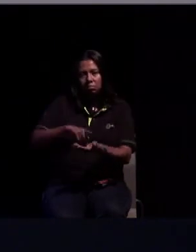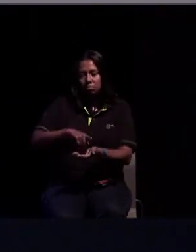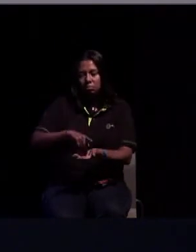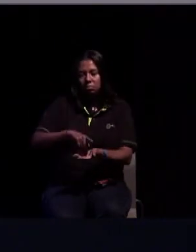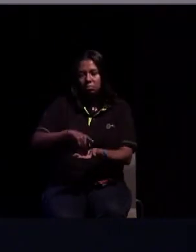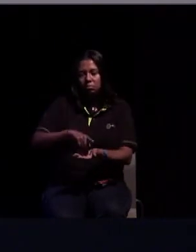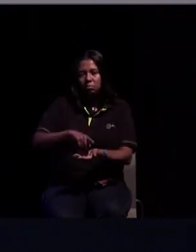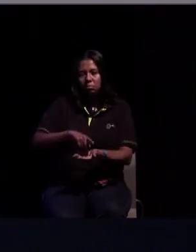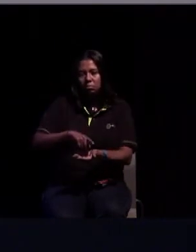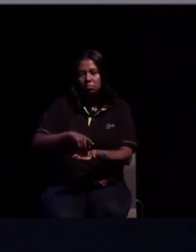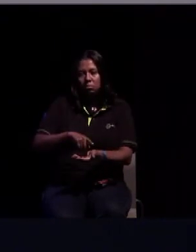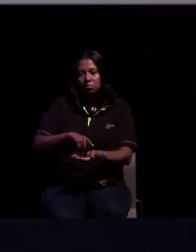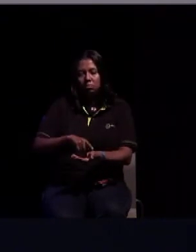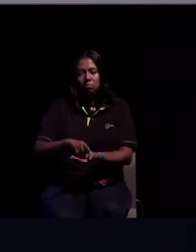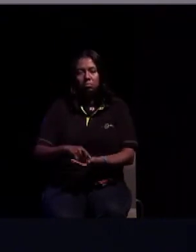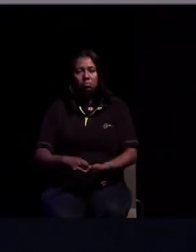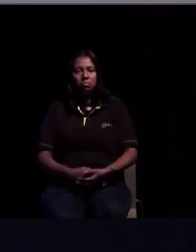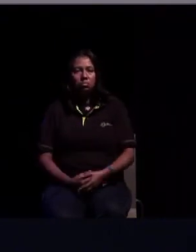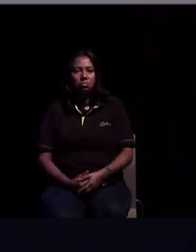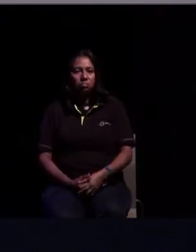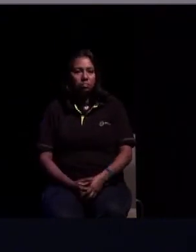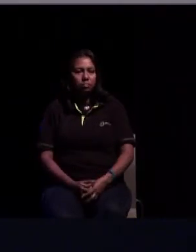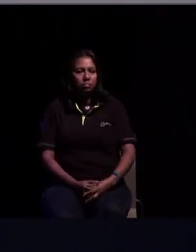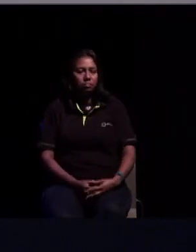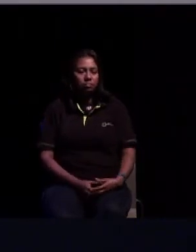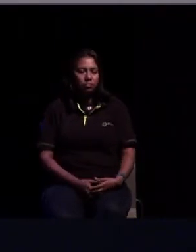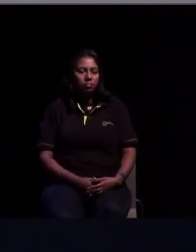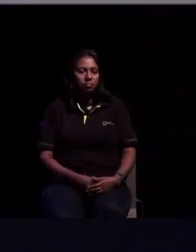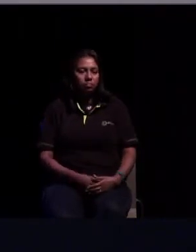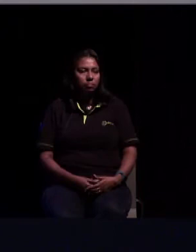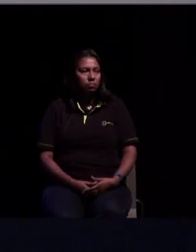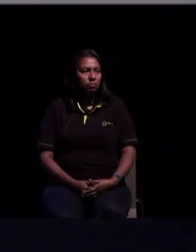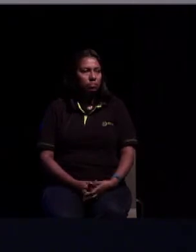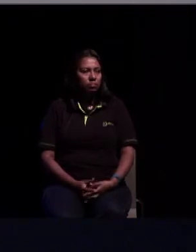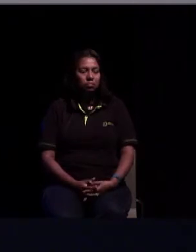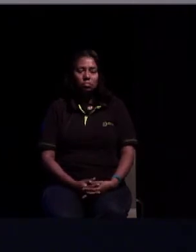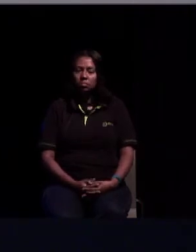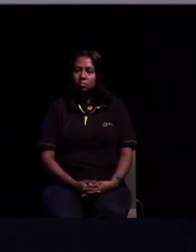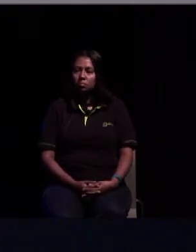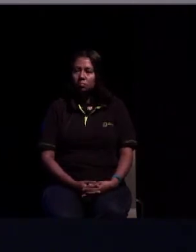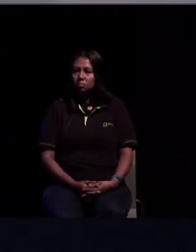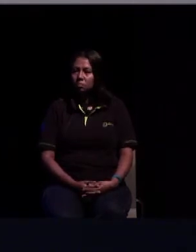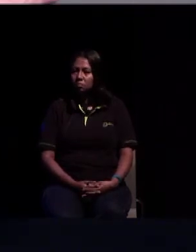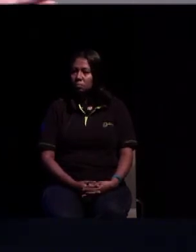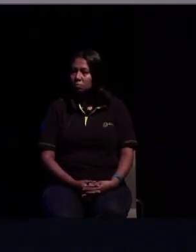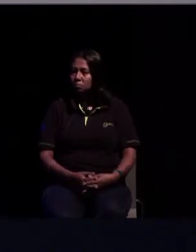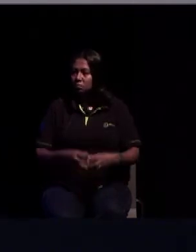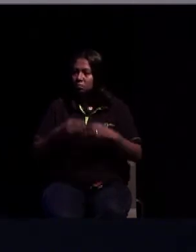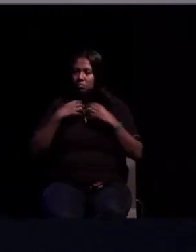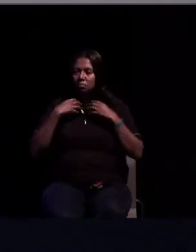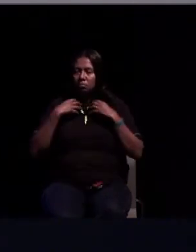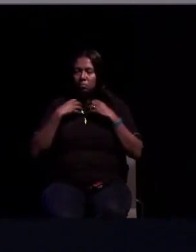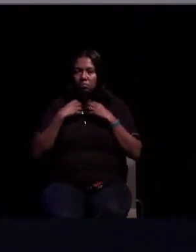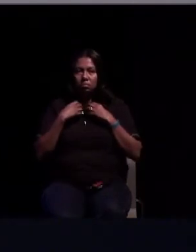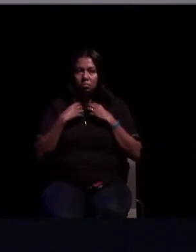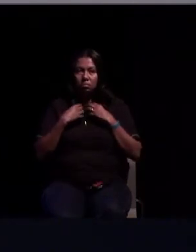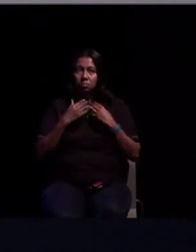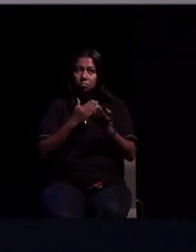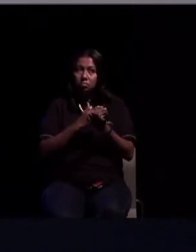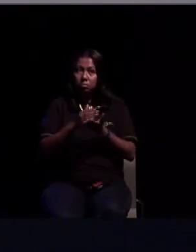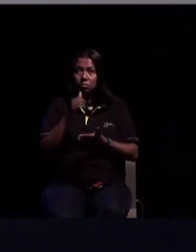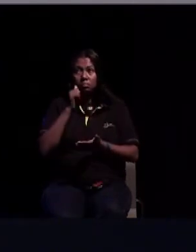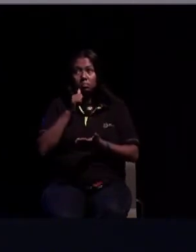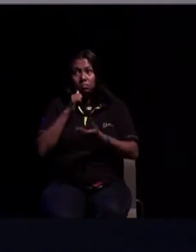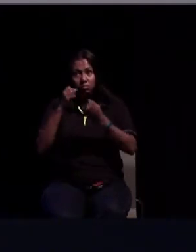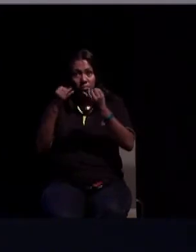en un contexto tal como lo tenemos? Vamos a comenzar por Freya, después Jesse nos dará